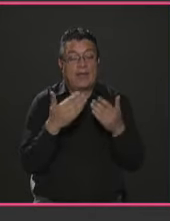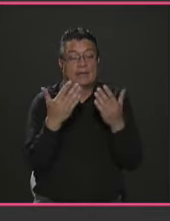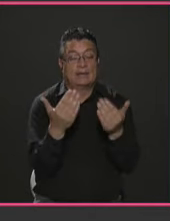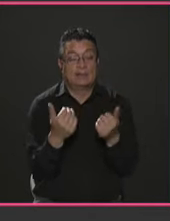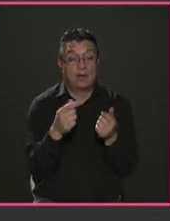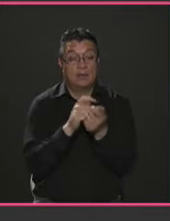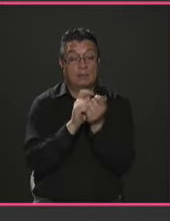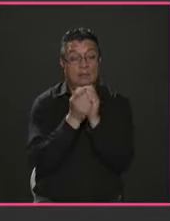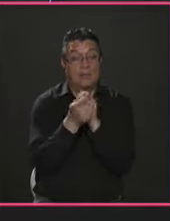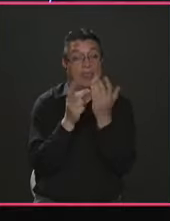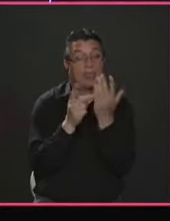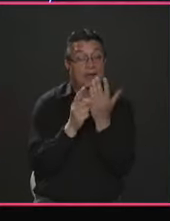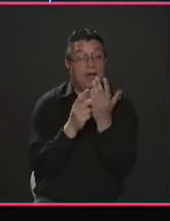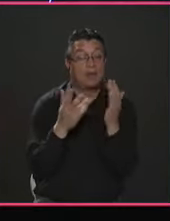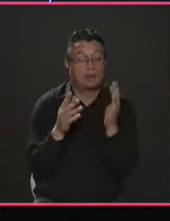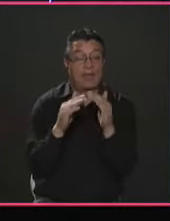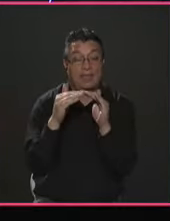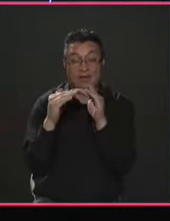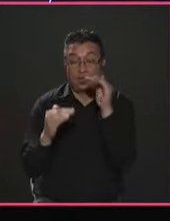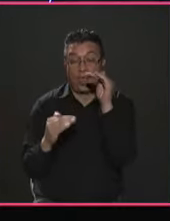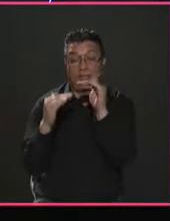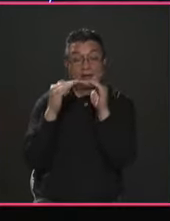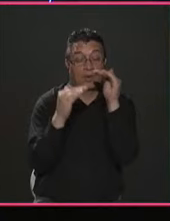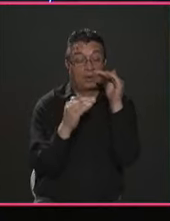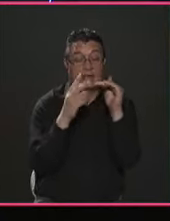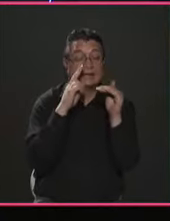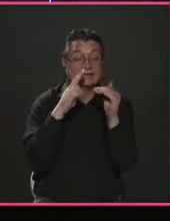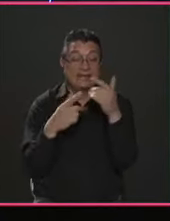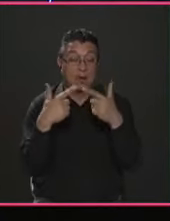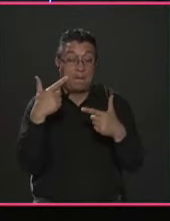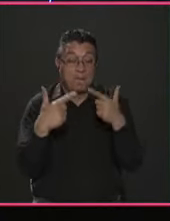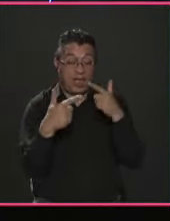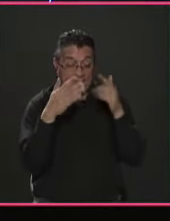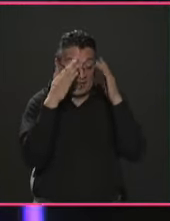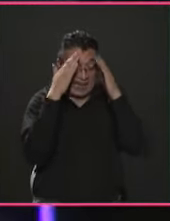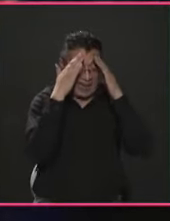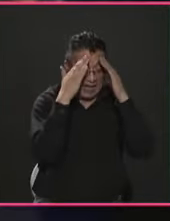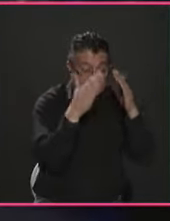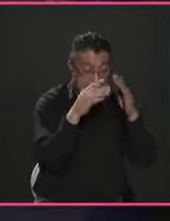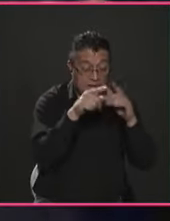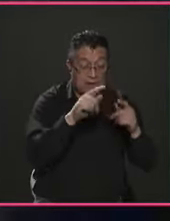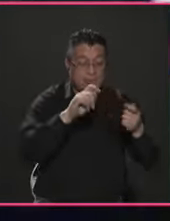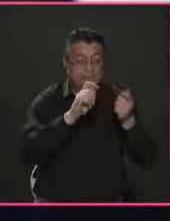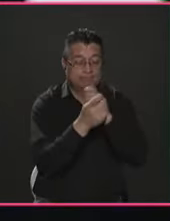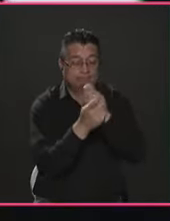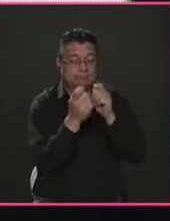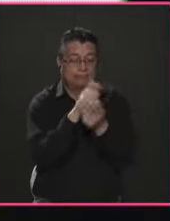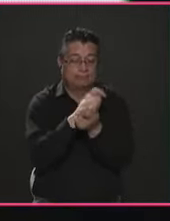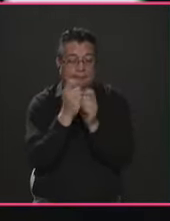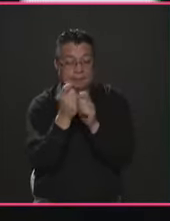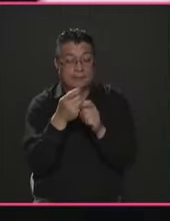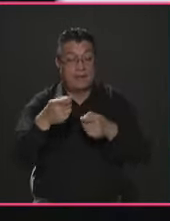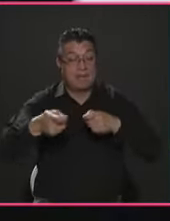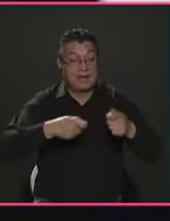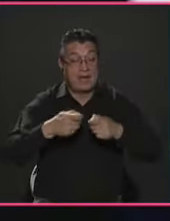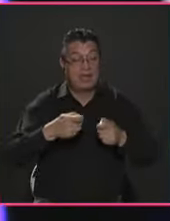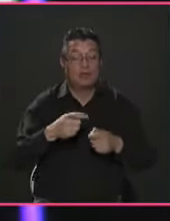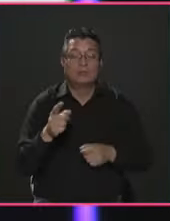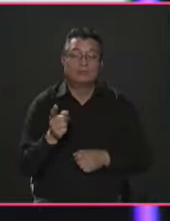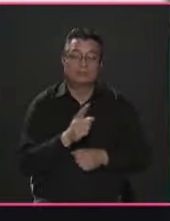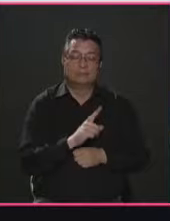deción digital construida sobre las desigualdades existentes o sea sin políticas que atiendan a estas distorsiones que hay en el mercado